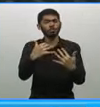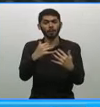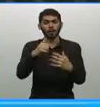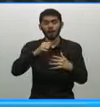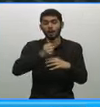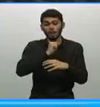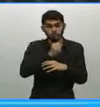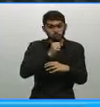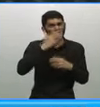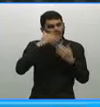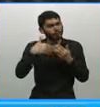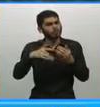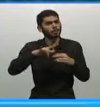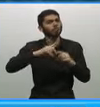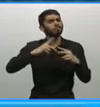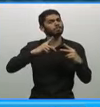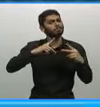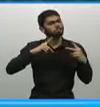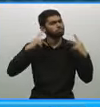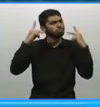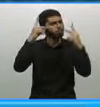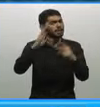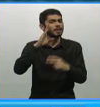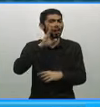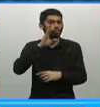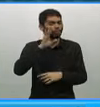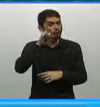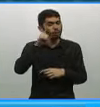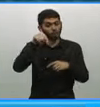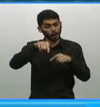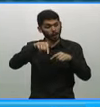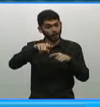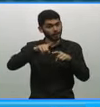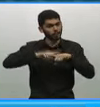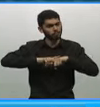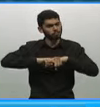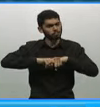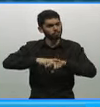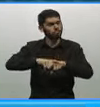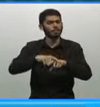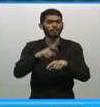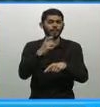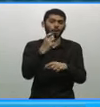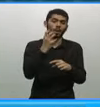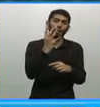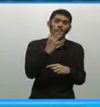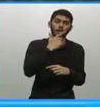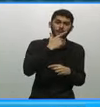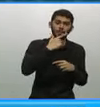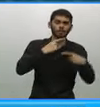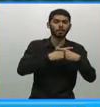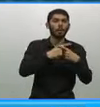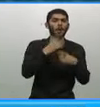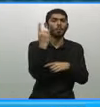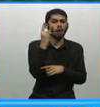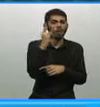al viaje que va a realizar la selección argentina hacia Estados Unidos para enfrentar el día 4 a Bolivia y el día